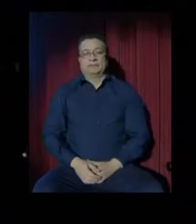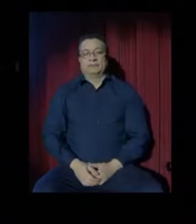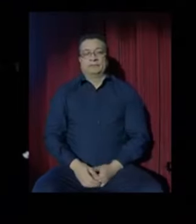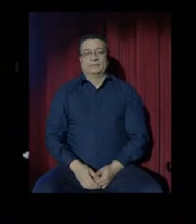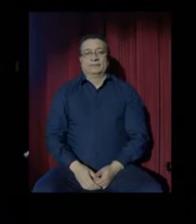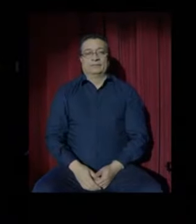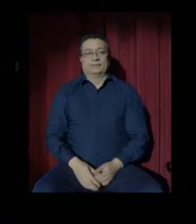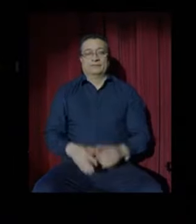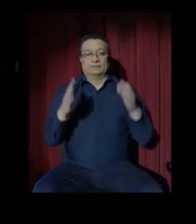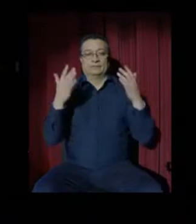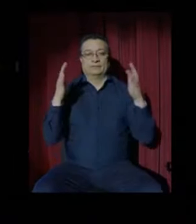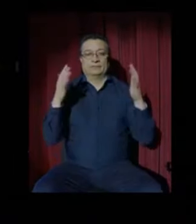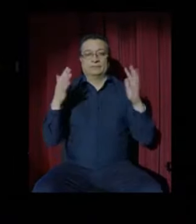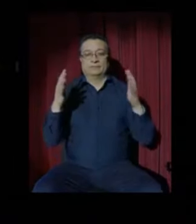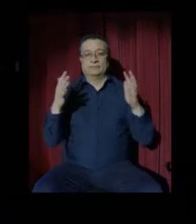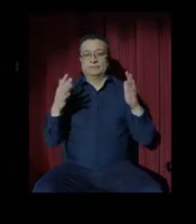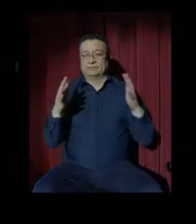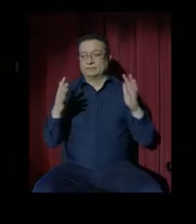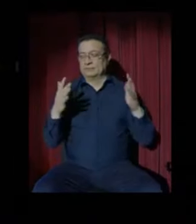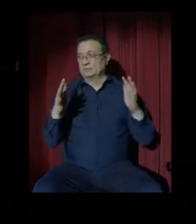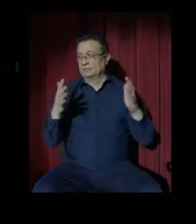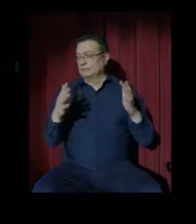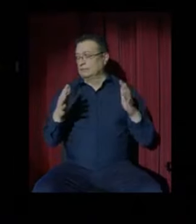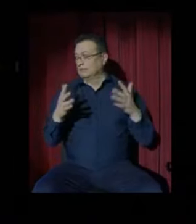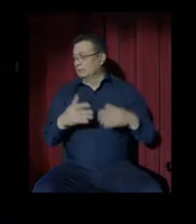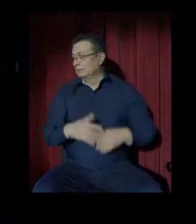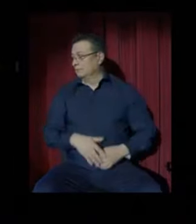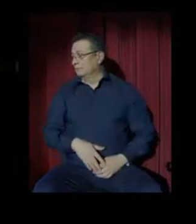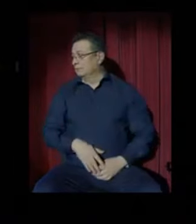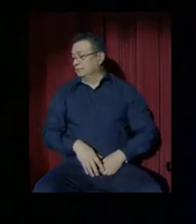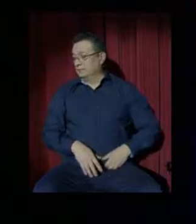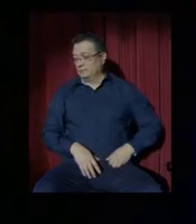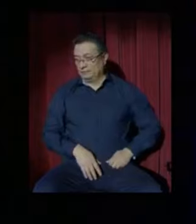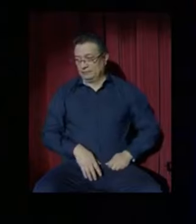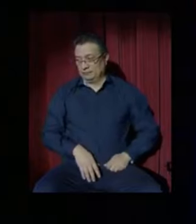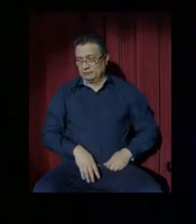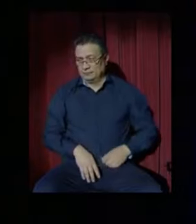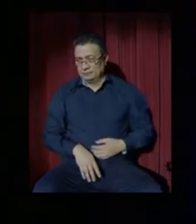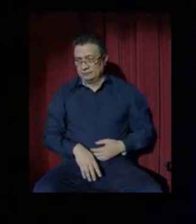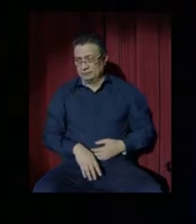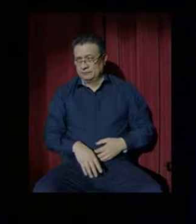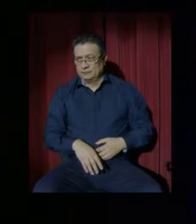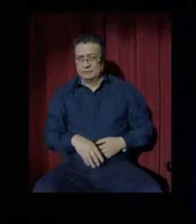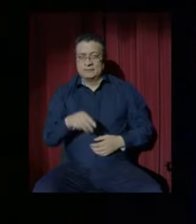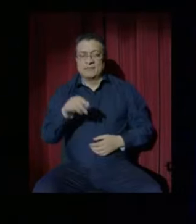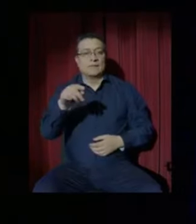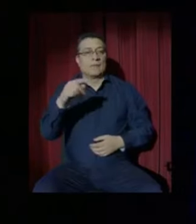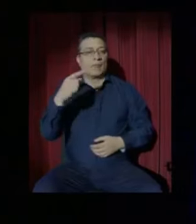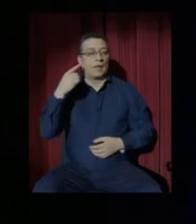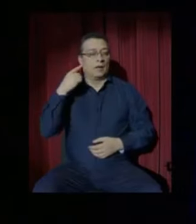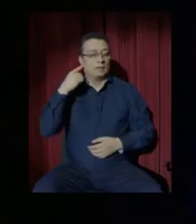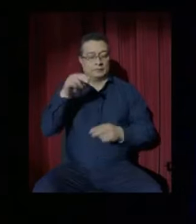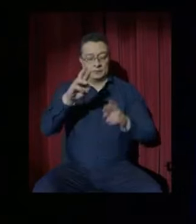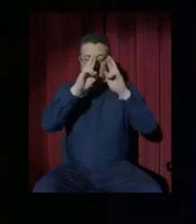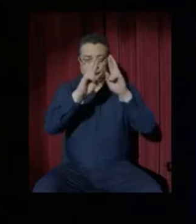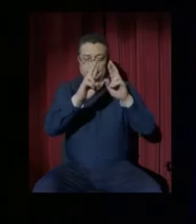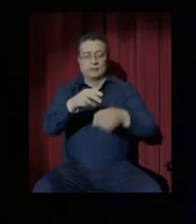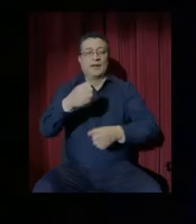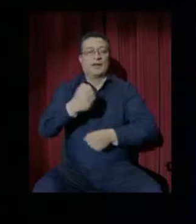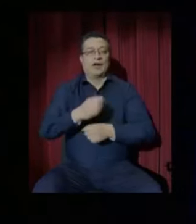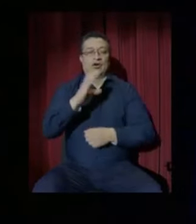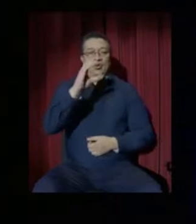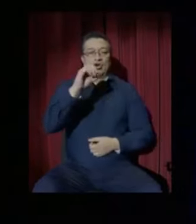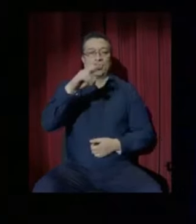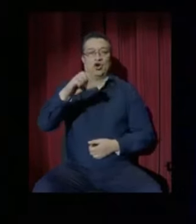contigo Un fuerte aplauso para el ministro quien resalta la labor de conaf por supuesto